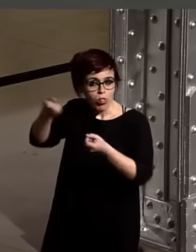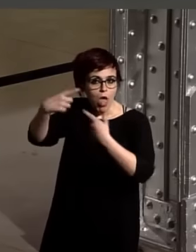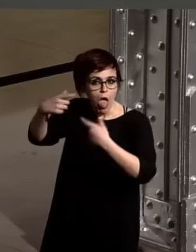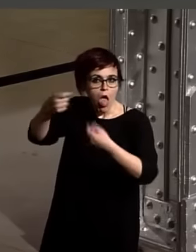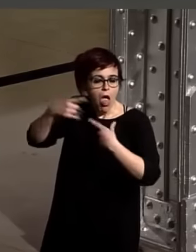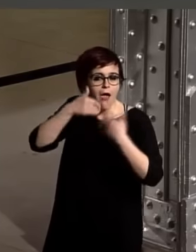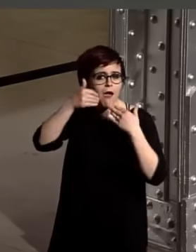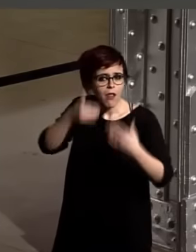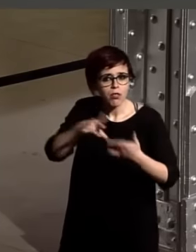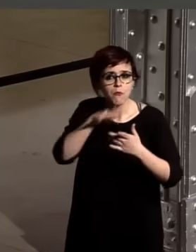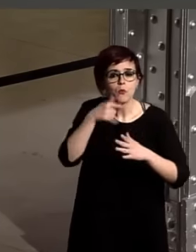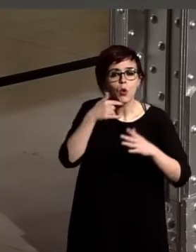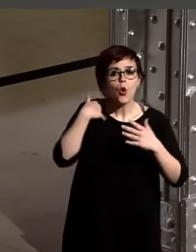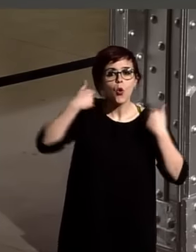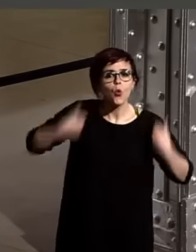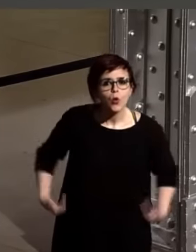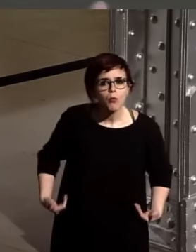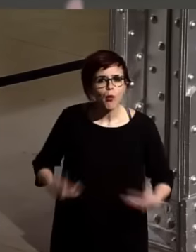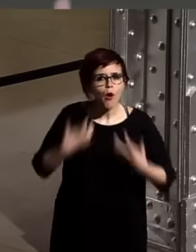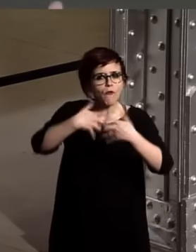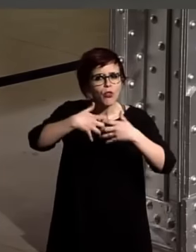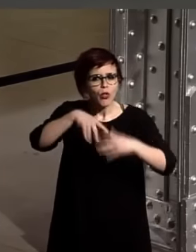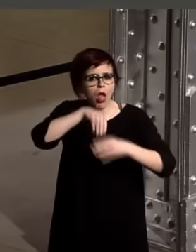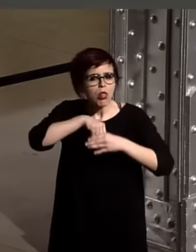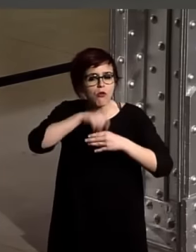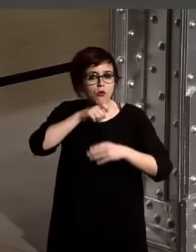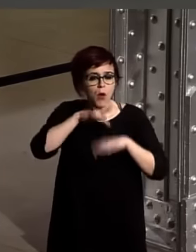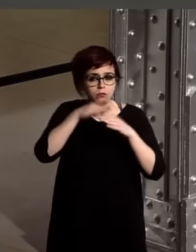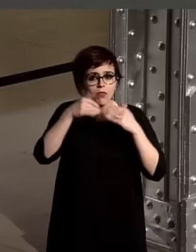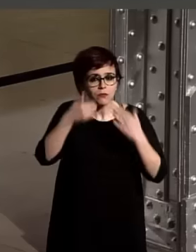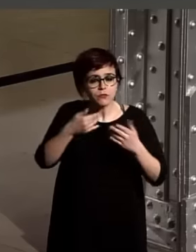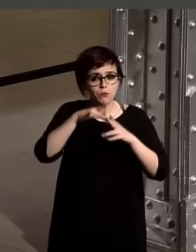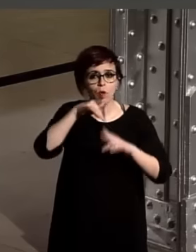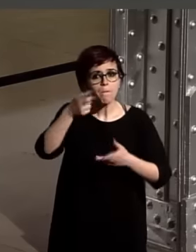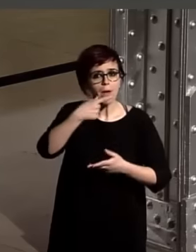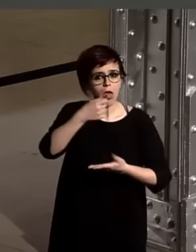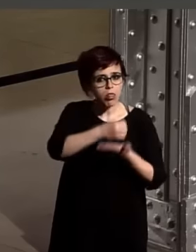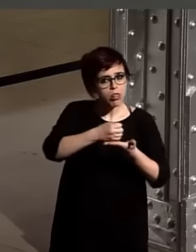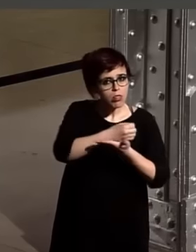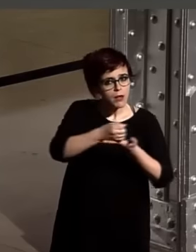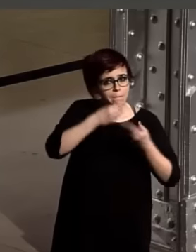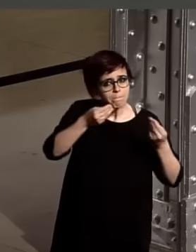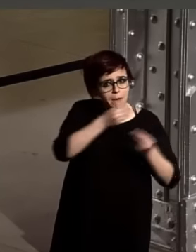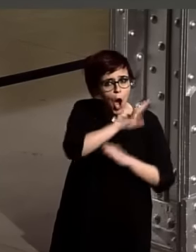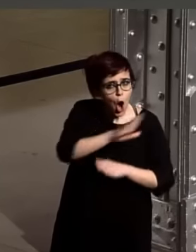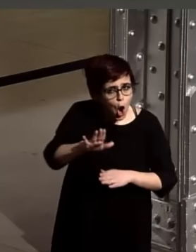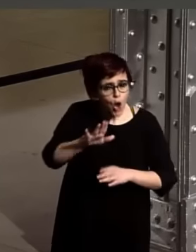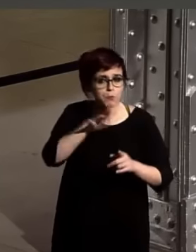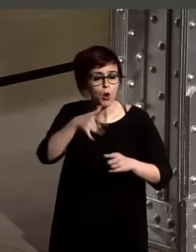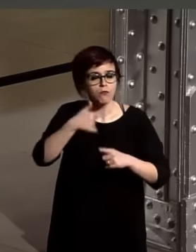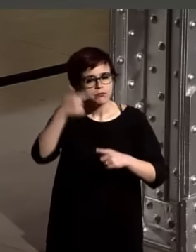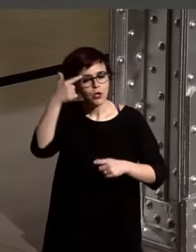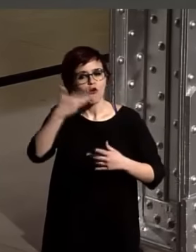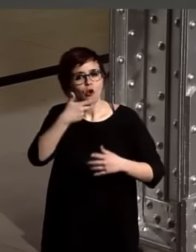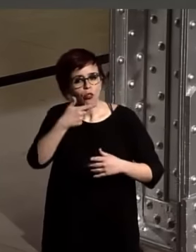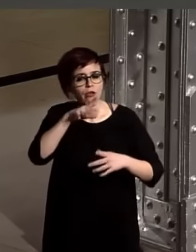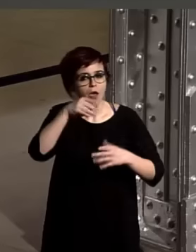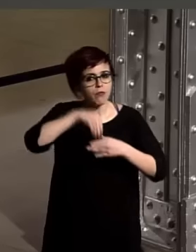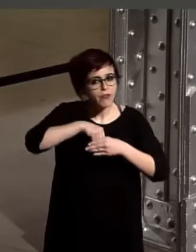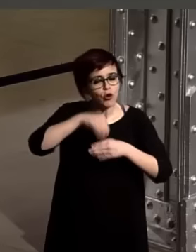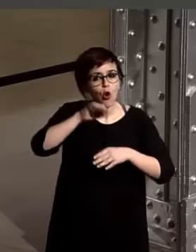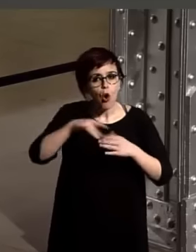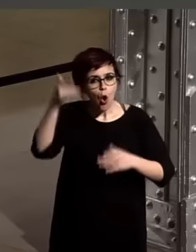el conocimient saber cómo funciona nuestro cuerpo nos permite hacer mejores medicinas saber cómo funciona la mente de las personas nos permite gestionar